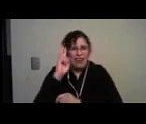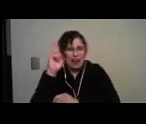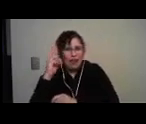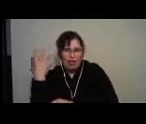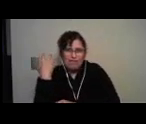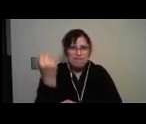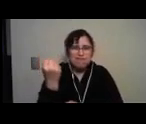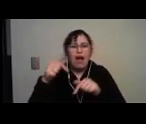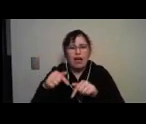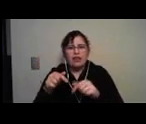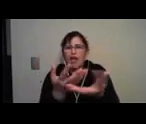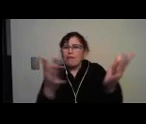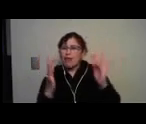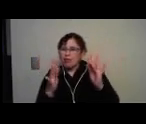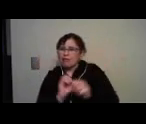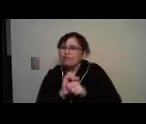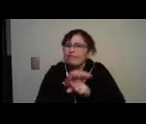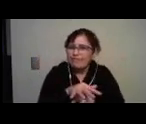ambiente.